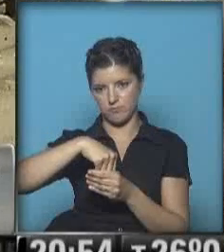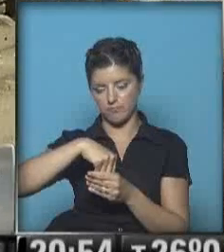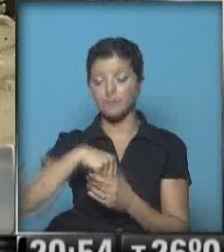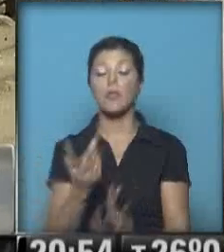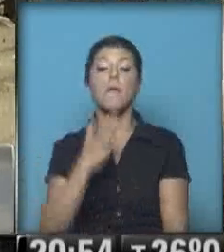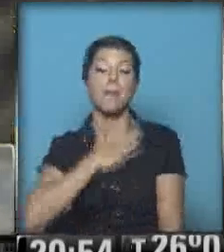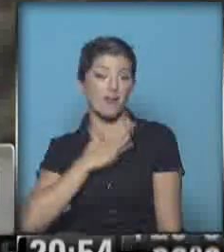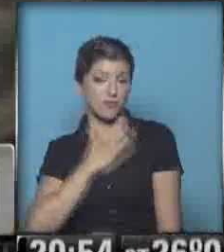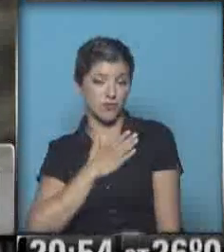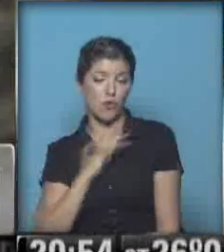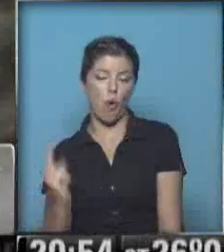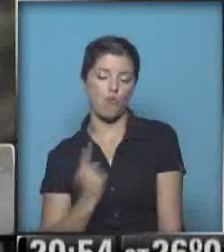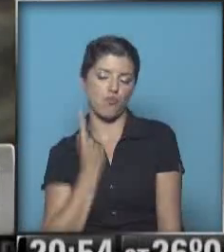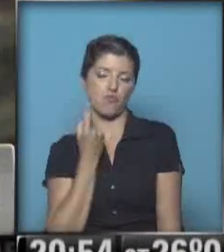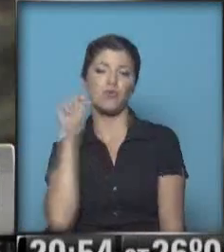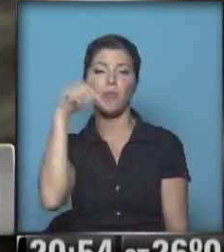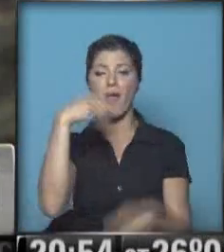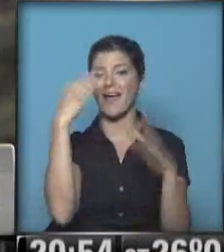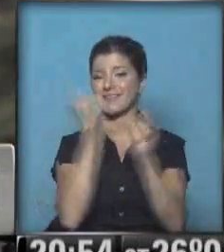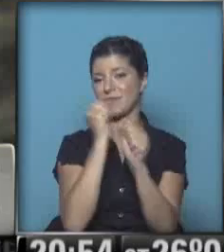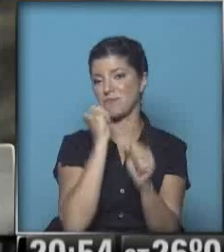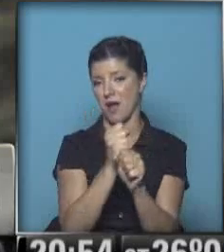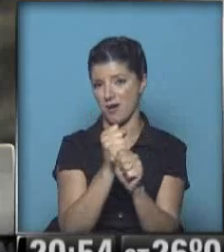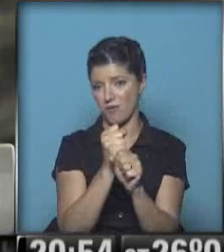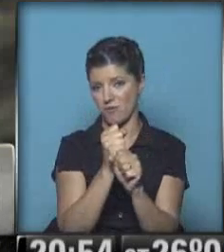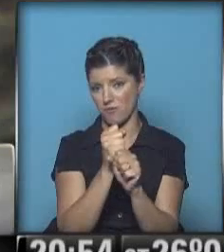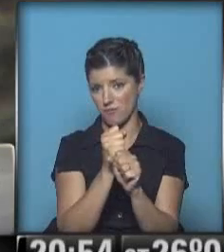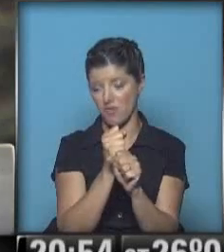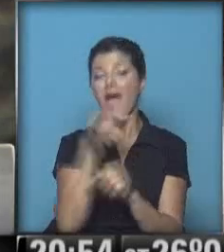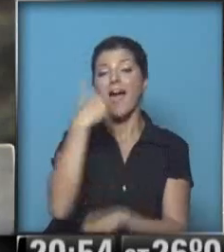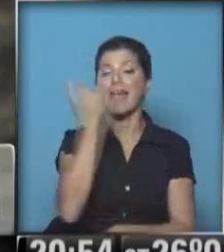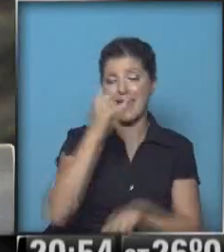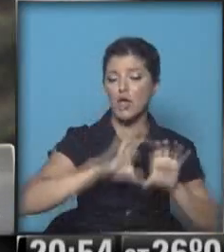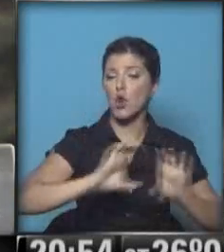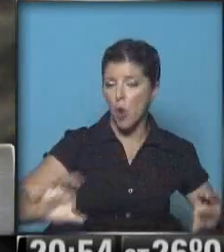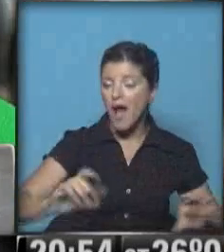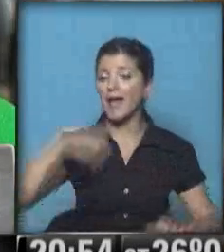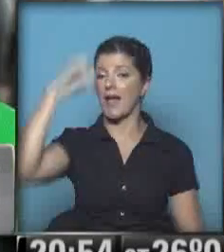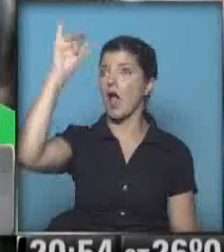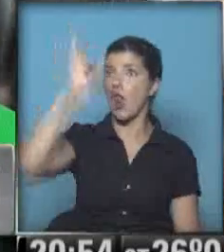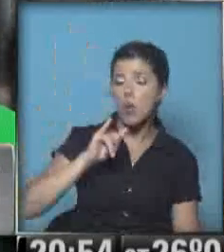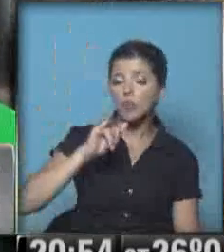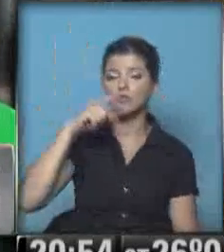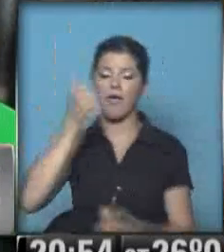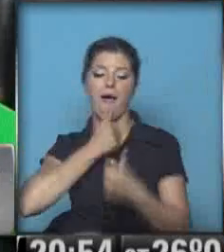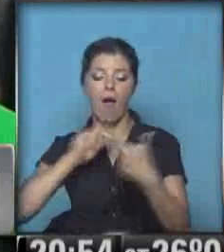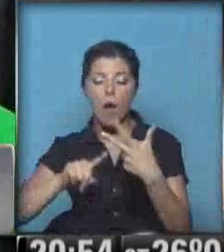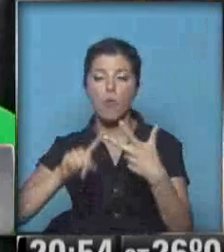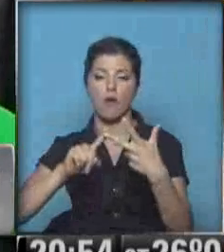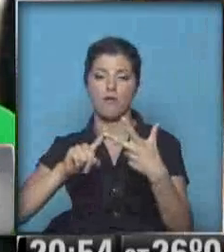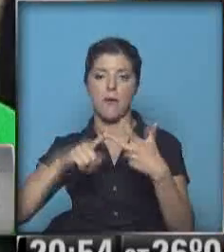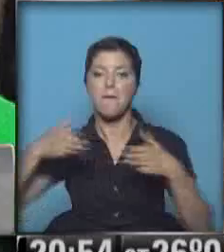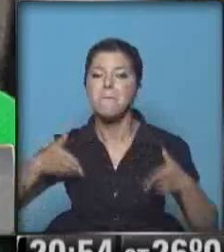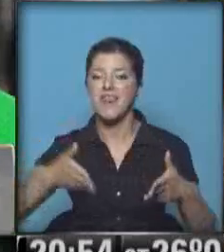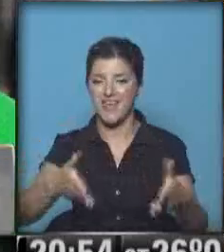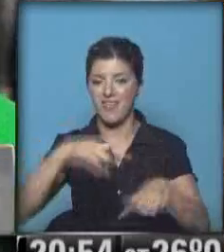mucho orgullo con lo que se está haciendo en el barrio. Tenemos las cloacas, la luz, el agua,